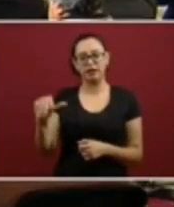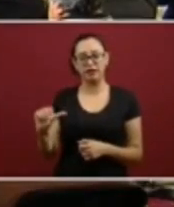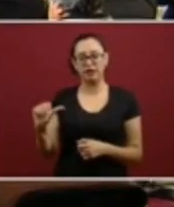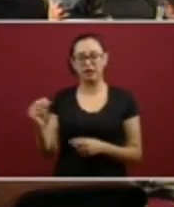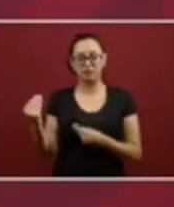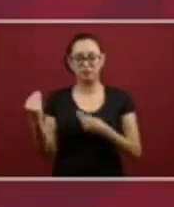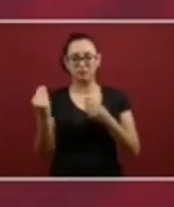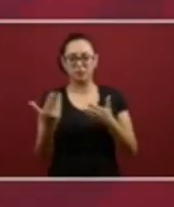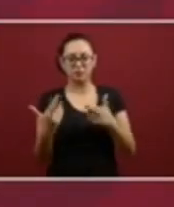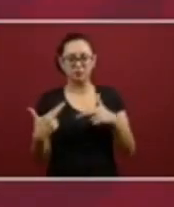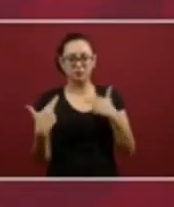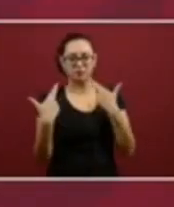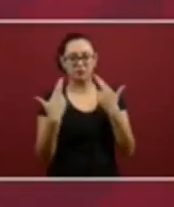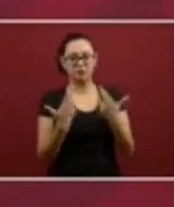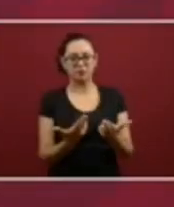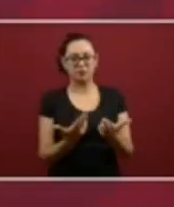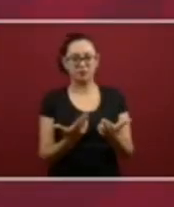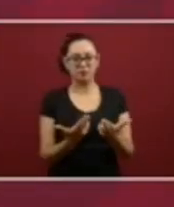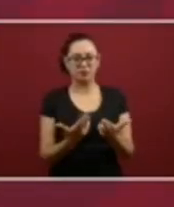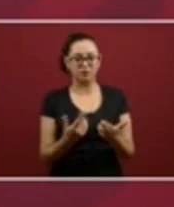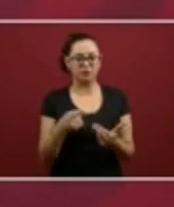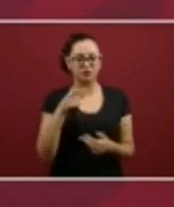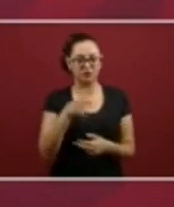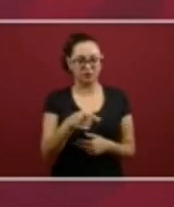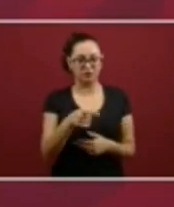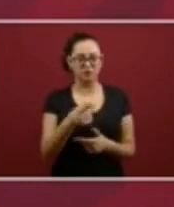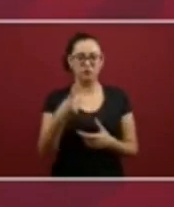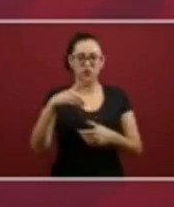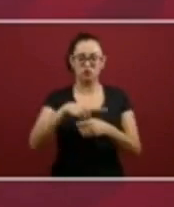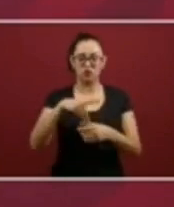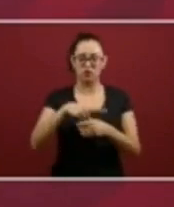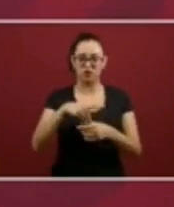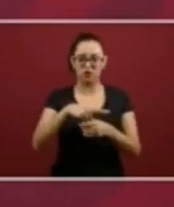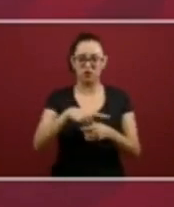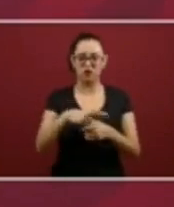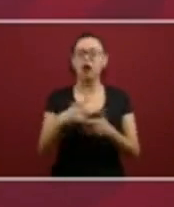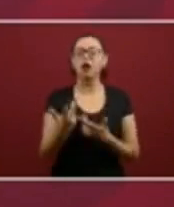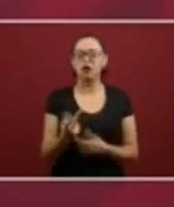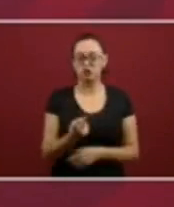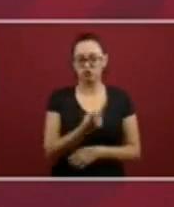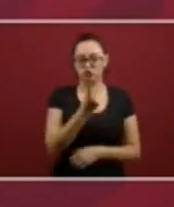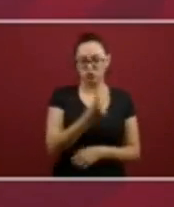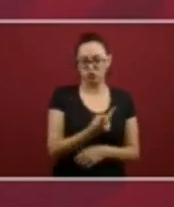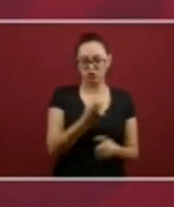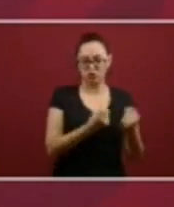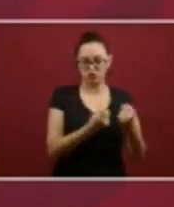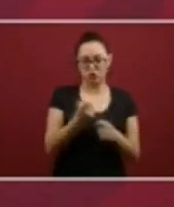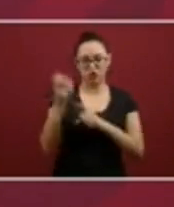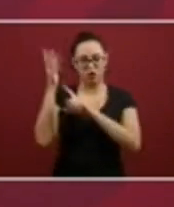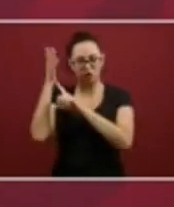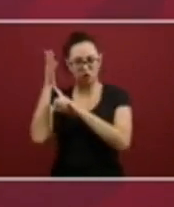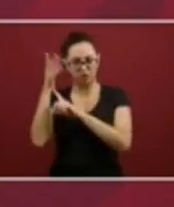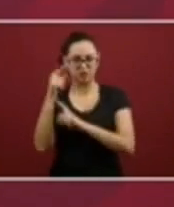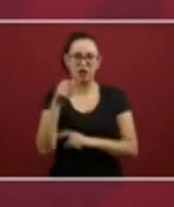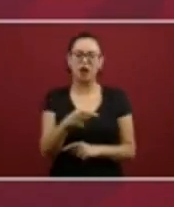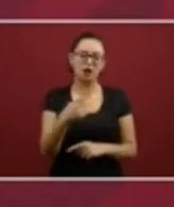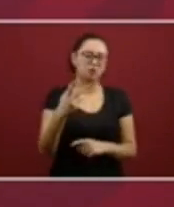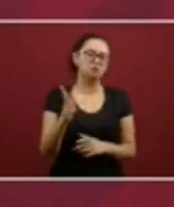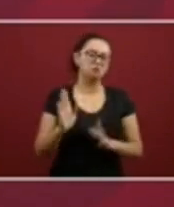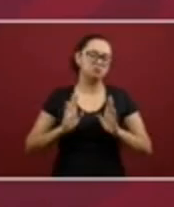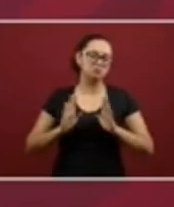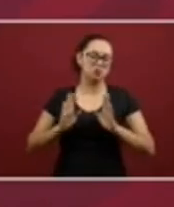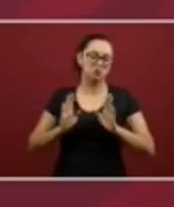vehículos se van a entregar a la Guardia Nacional, lo mismo la ambulancia, pero se van a mostrar porque